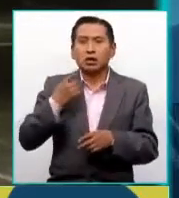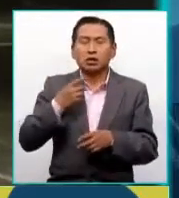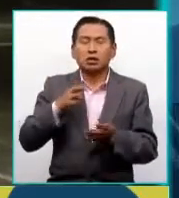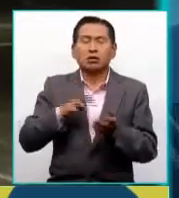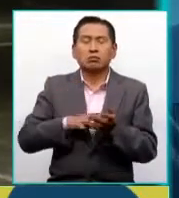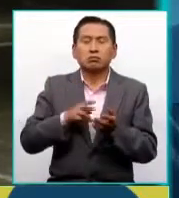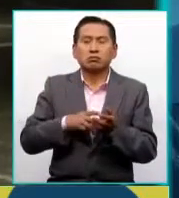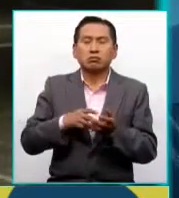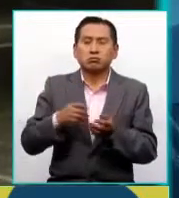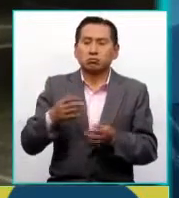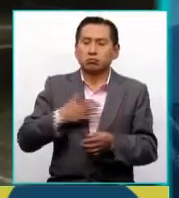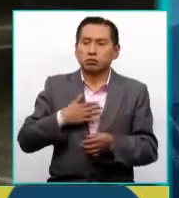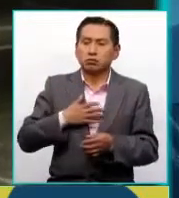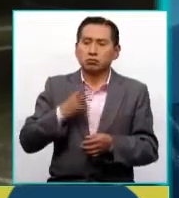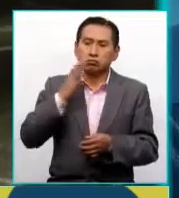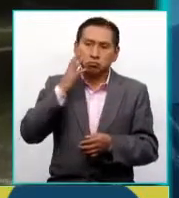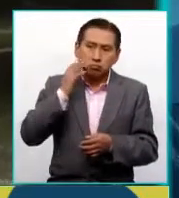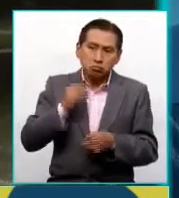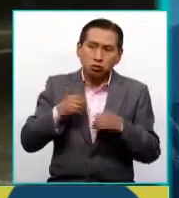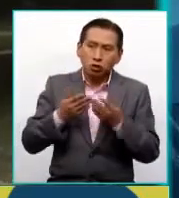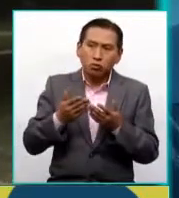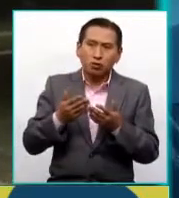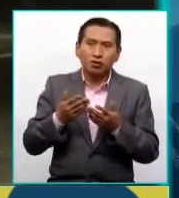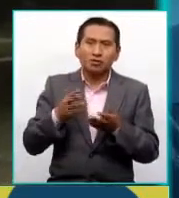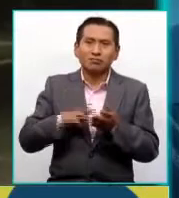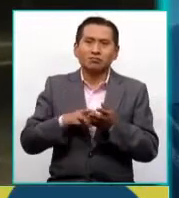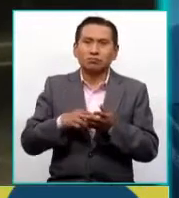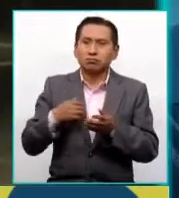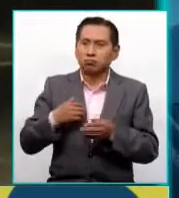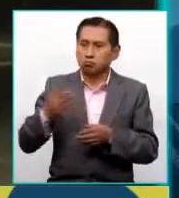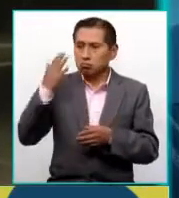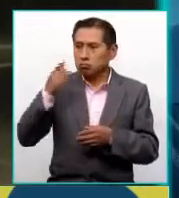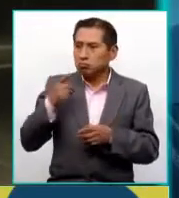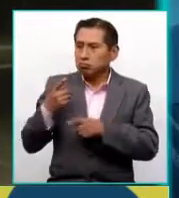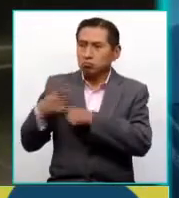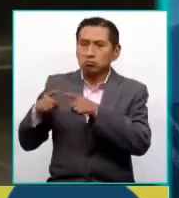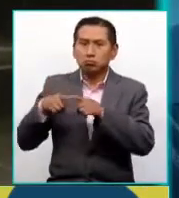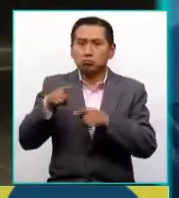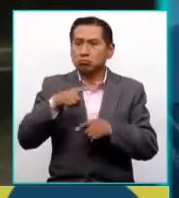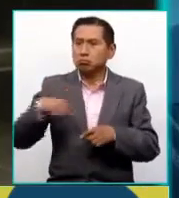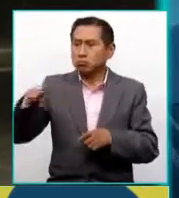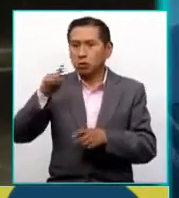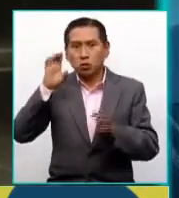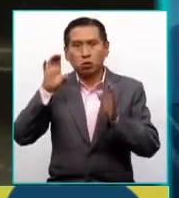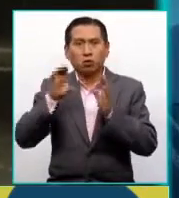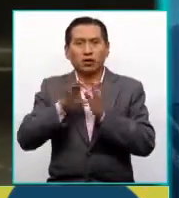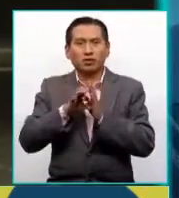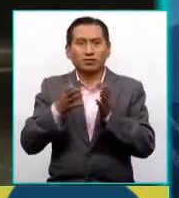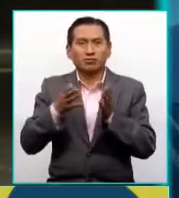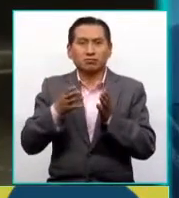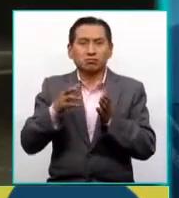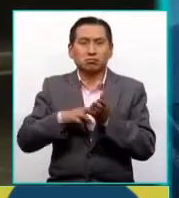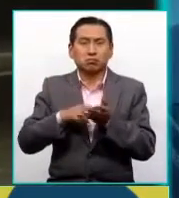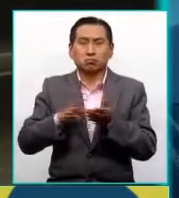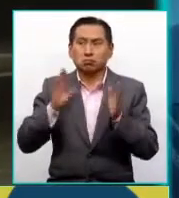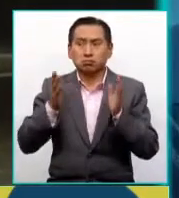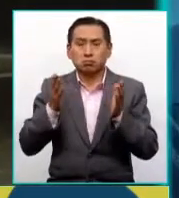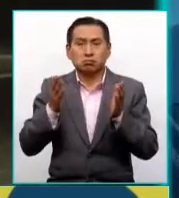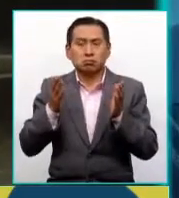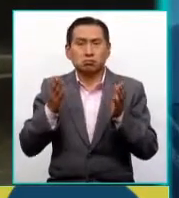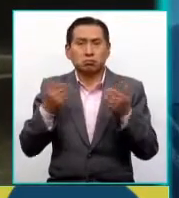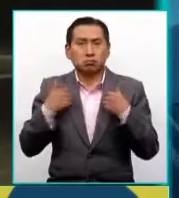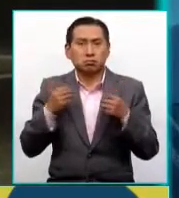su trayectoria, entonces su relación con cada uno de los cuadros presentes. Si lo vamos a tomar en cuenta